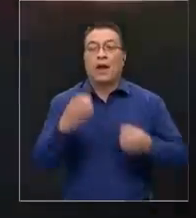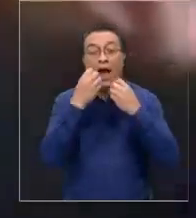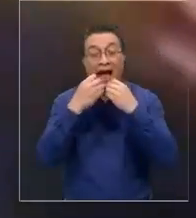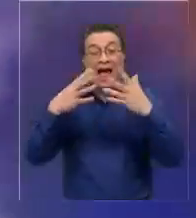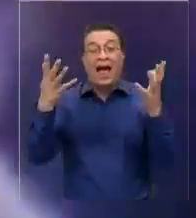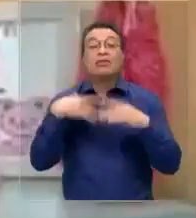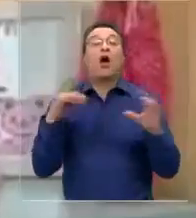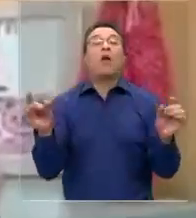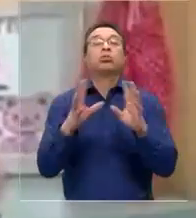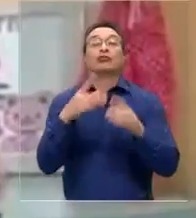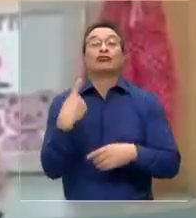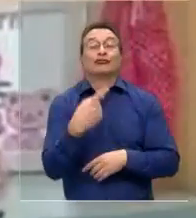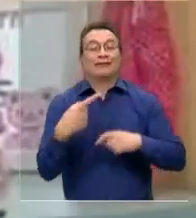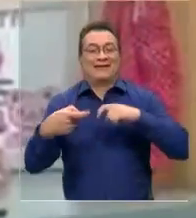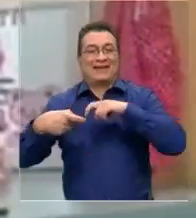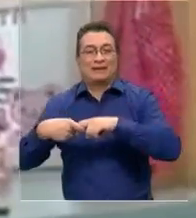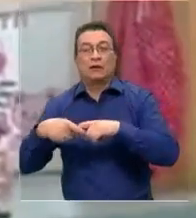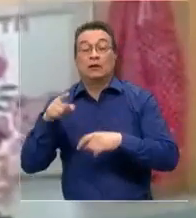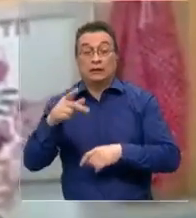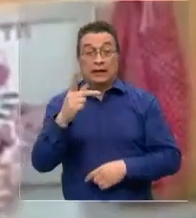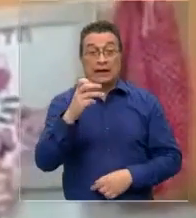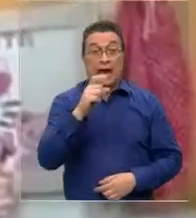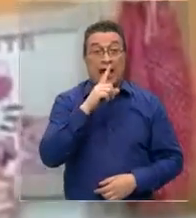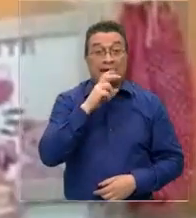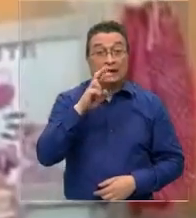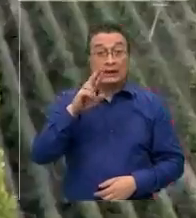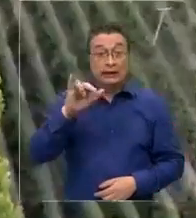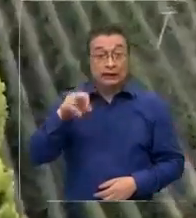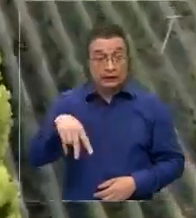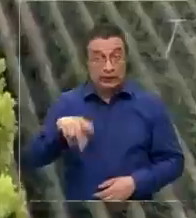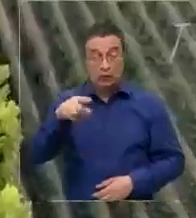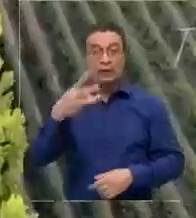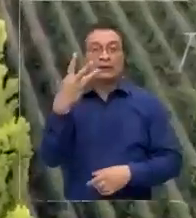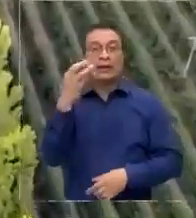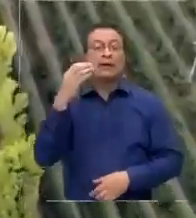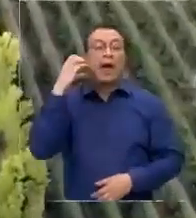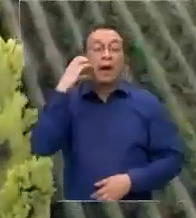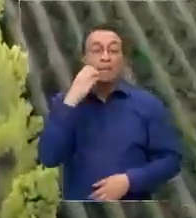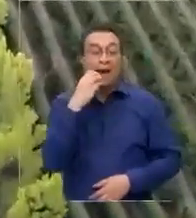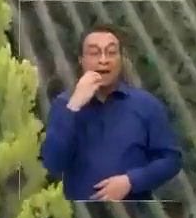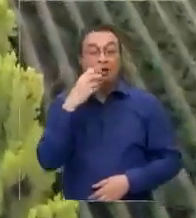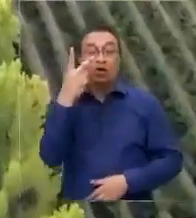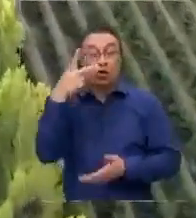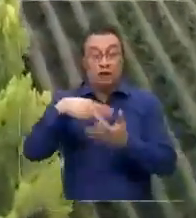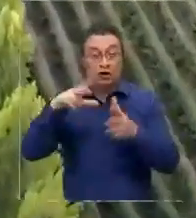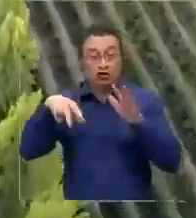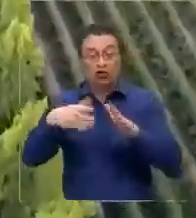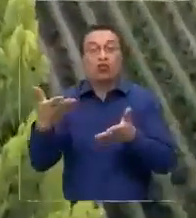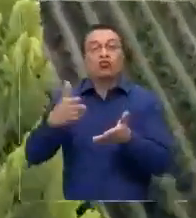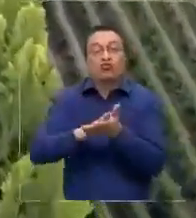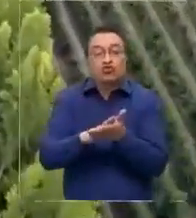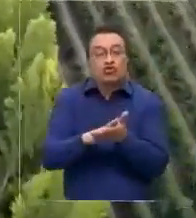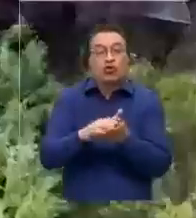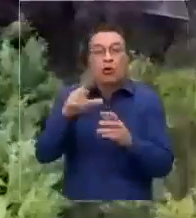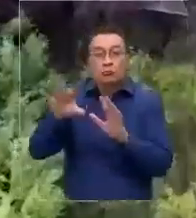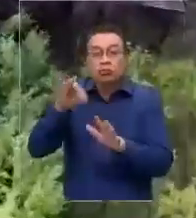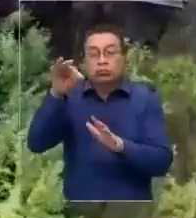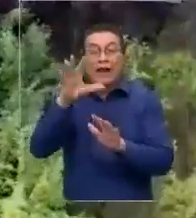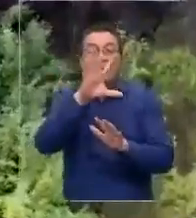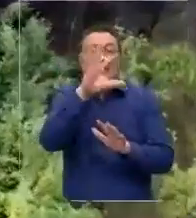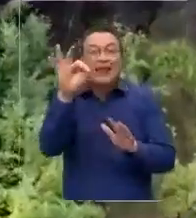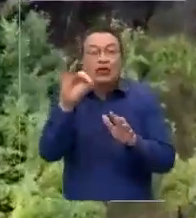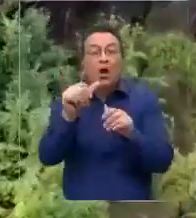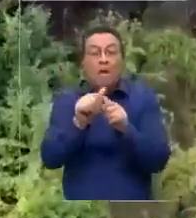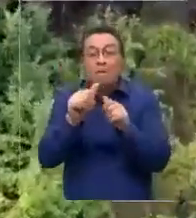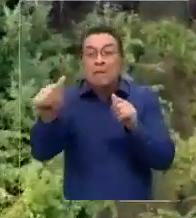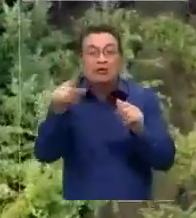casado. Catherine Vázquez apareció muerta el 30 de mayo del 2018 a 500 metros de la propiedad donde vivía